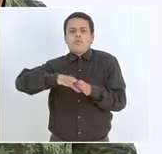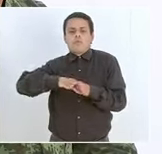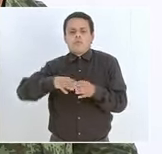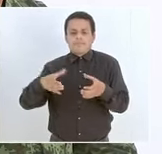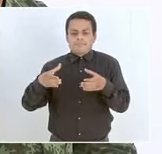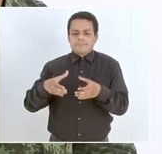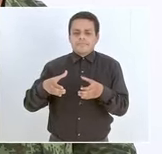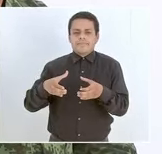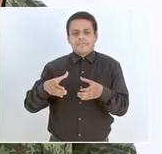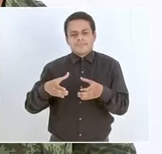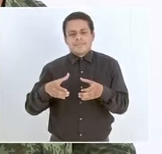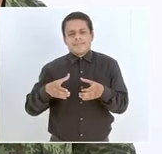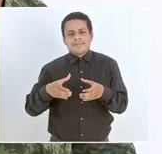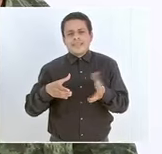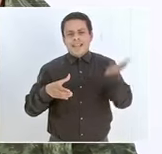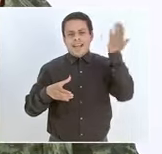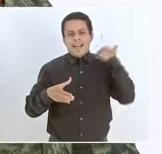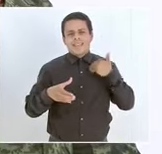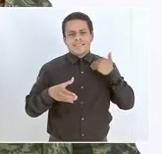terminó